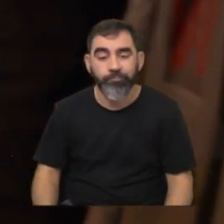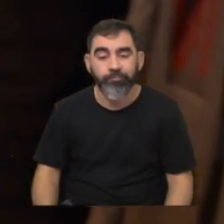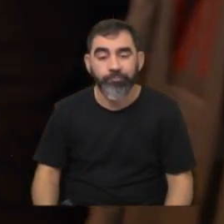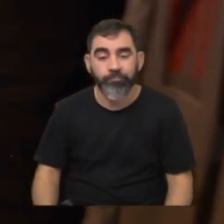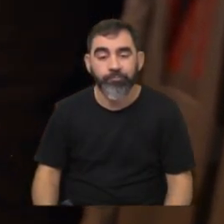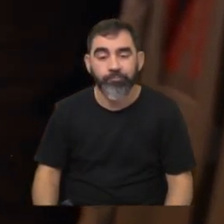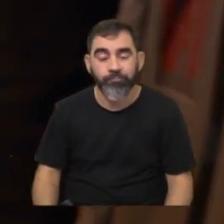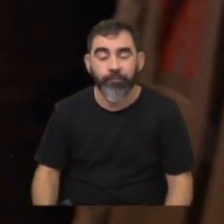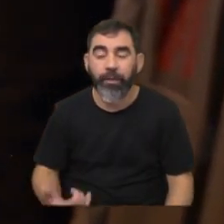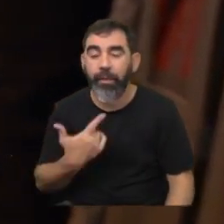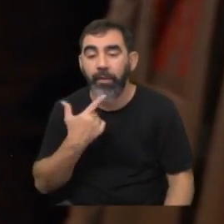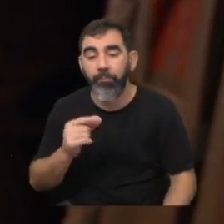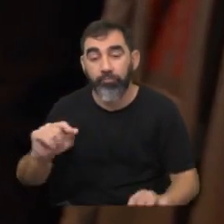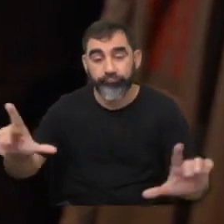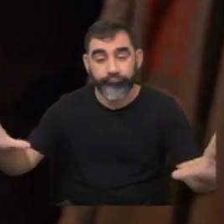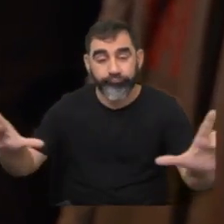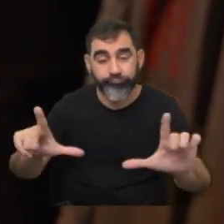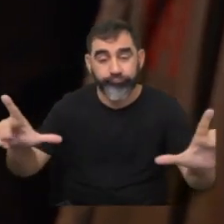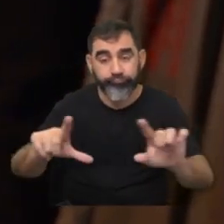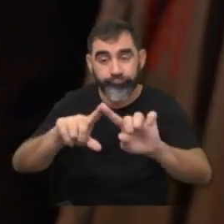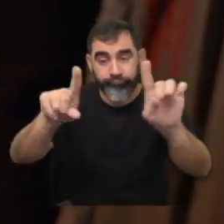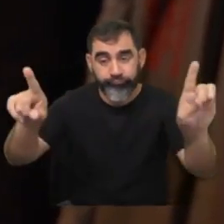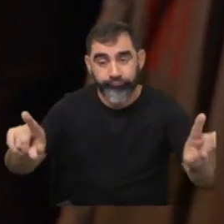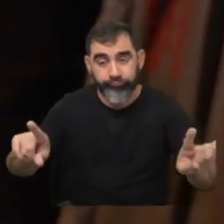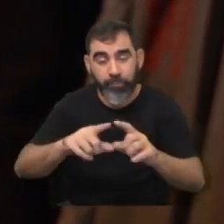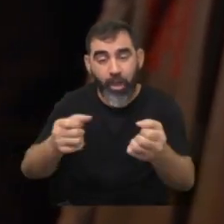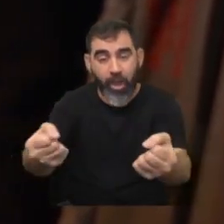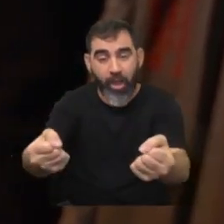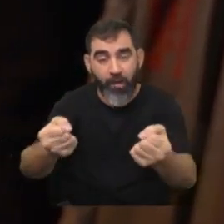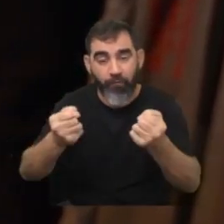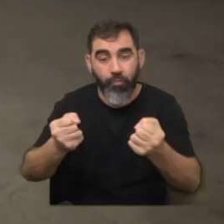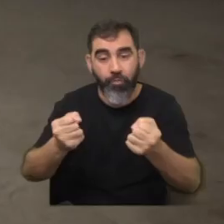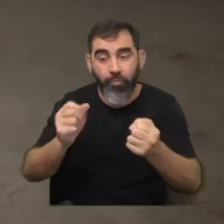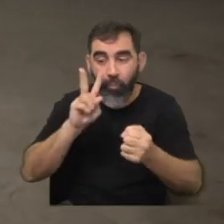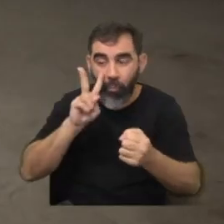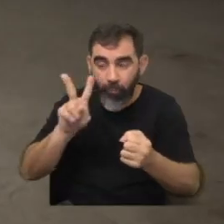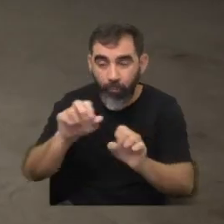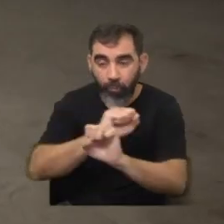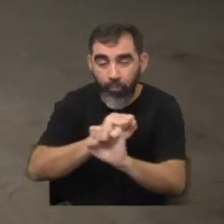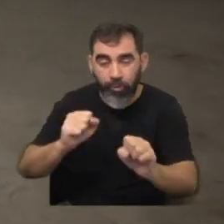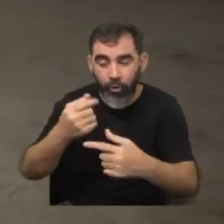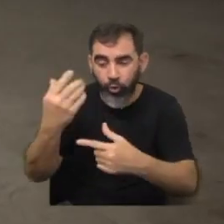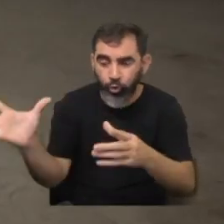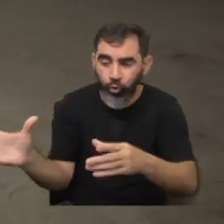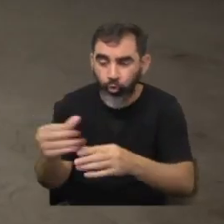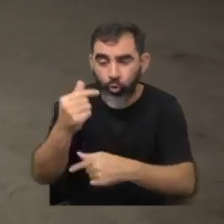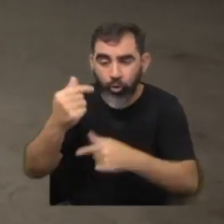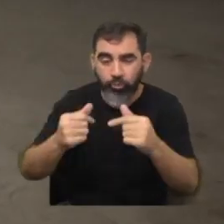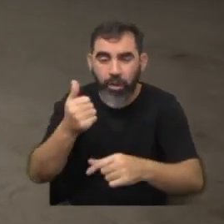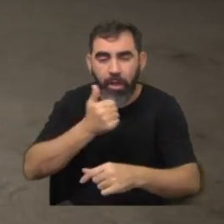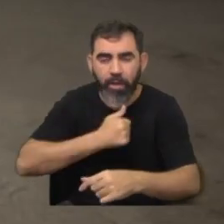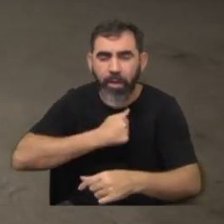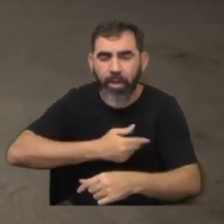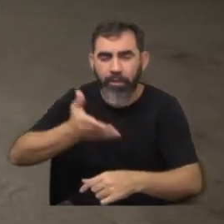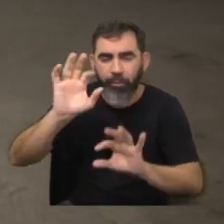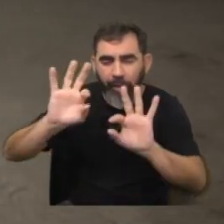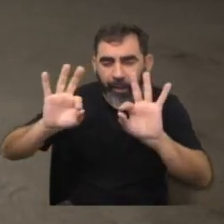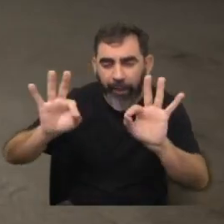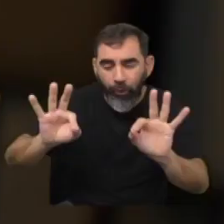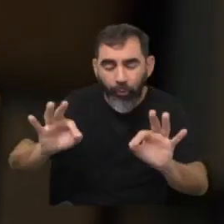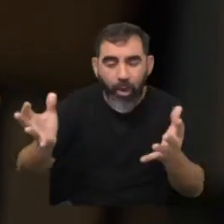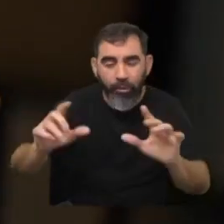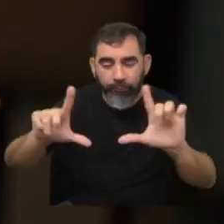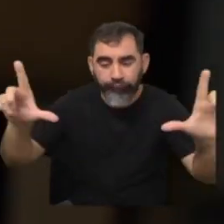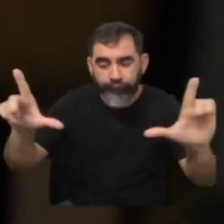Un gran ejemplo son las pantallas que tienen los aviones hoy en la cabina. Los pilotos pueden ver ahí todos los instrumentos de vuelo que antiguamente estaban en relojitos, están